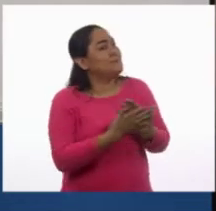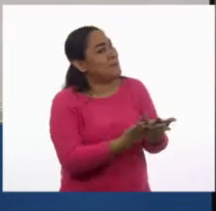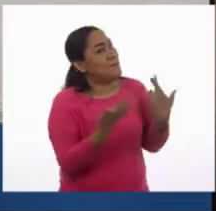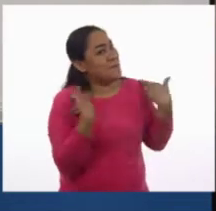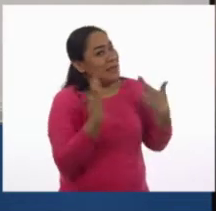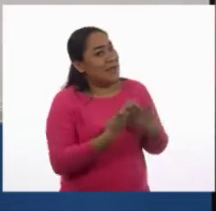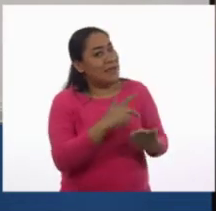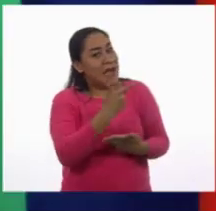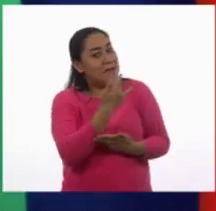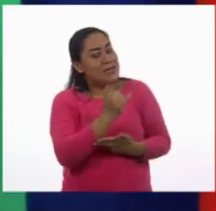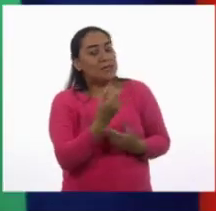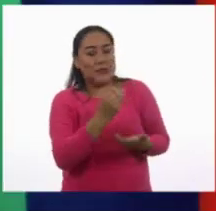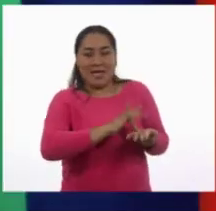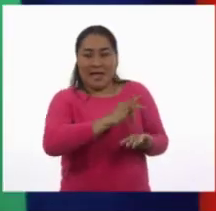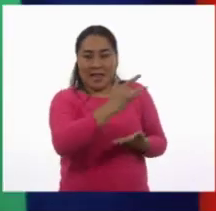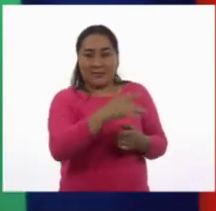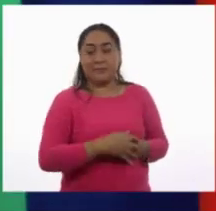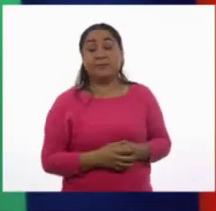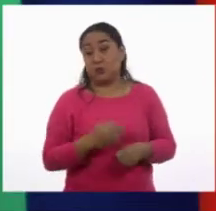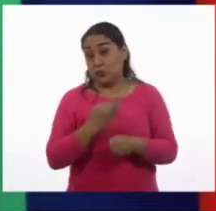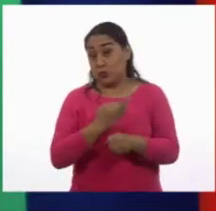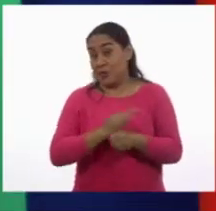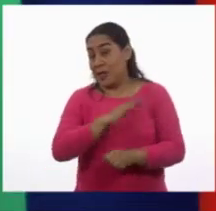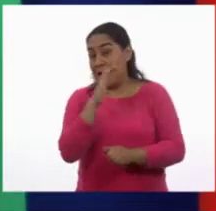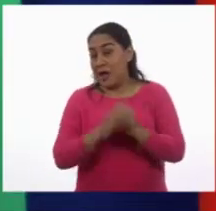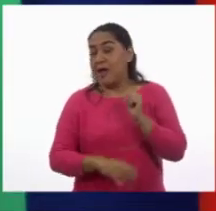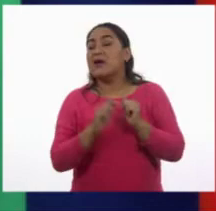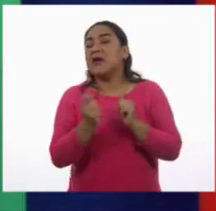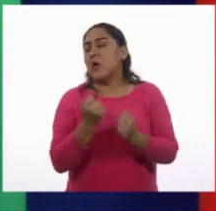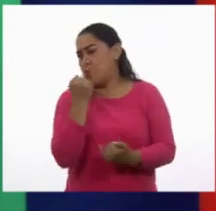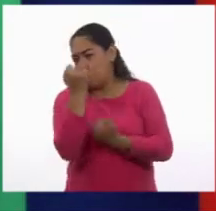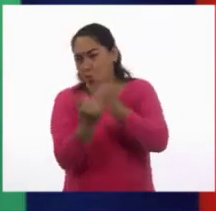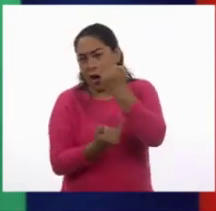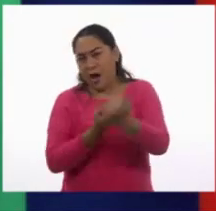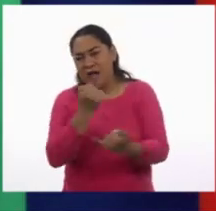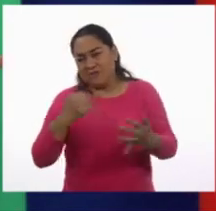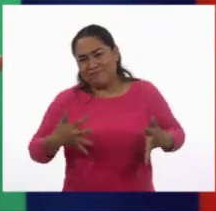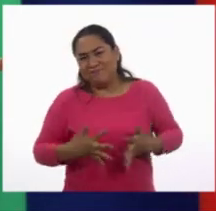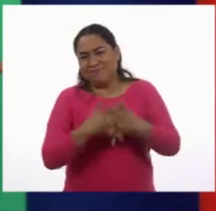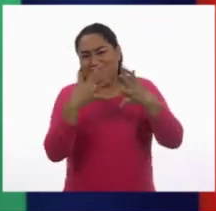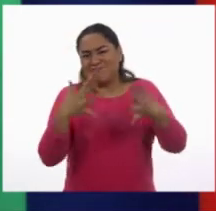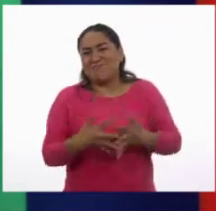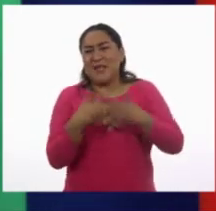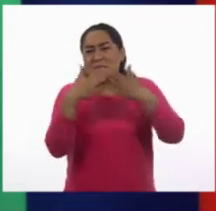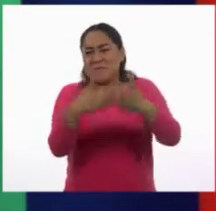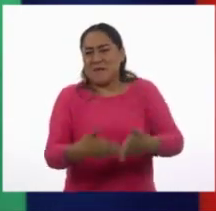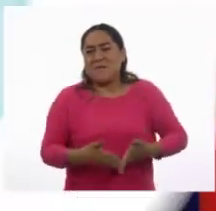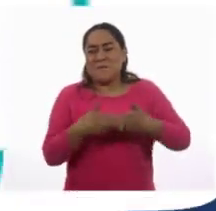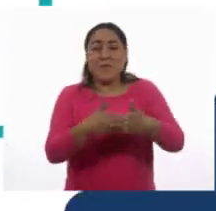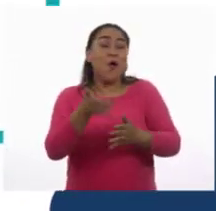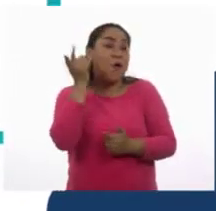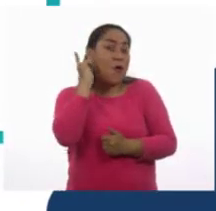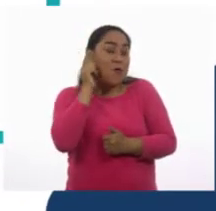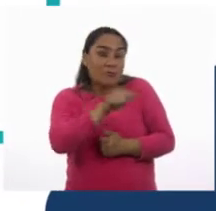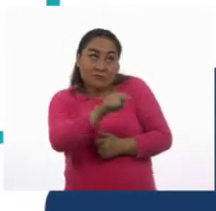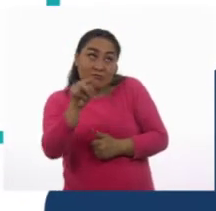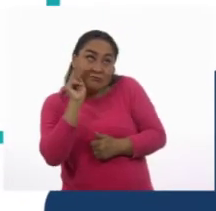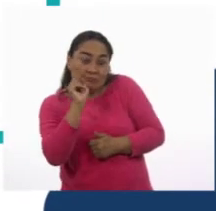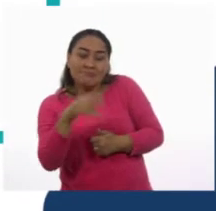muchas gracias. Hemos terminado con Jugando una Batalla Naval y espero lo hayan disfrutado tanto como Gaby y